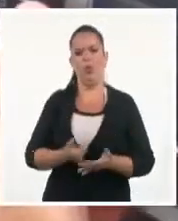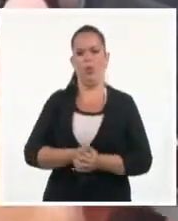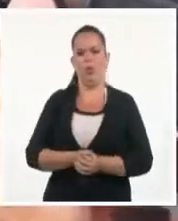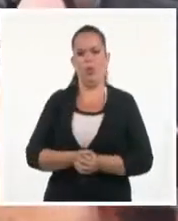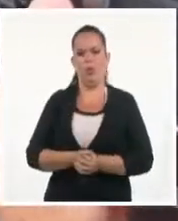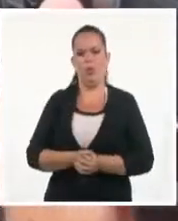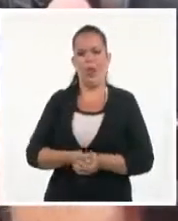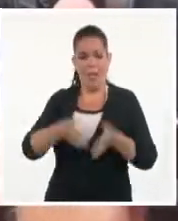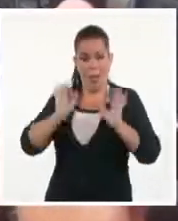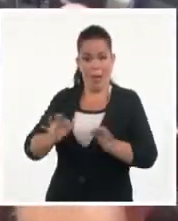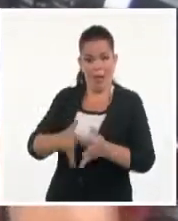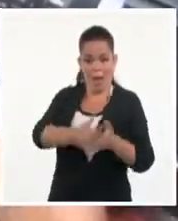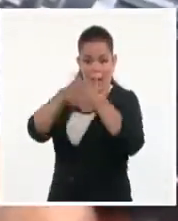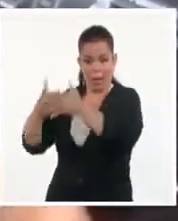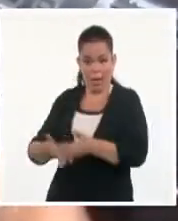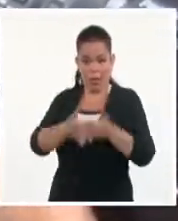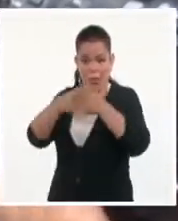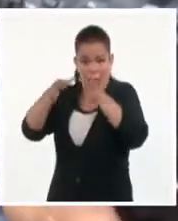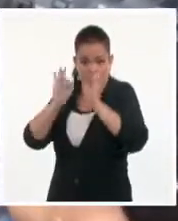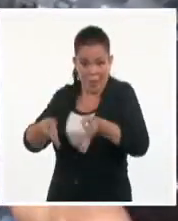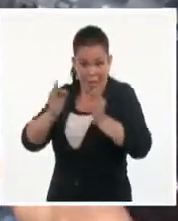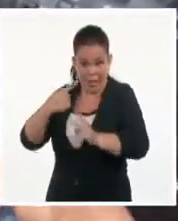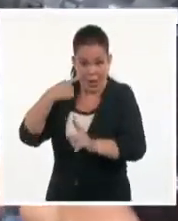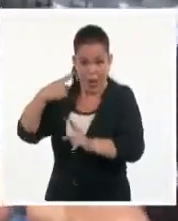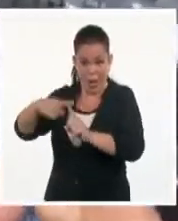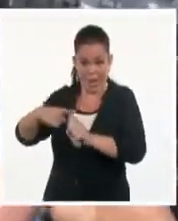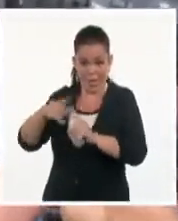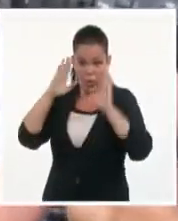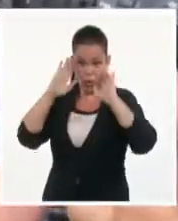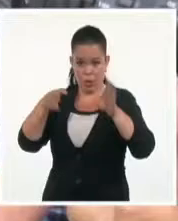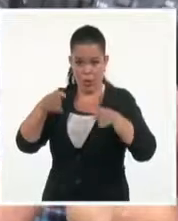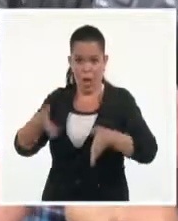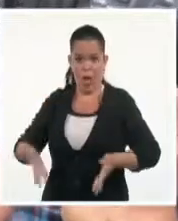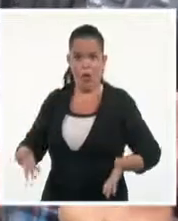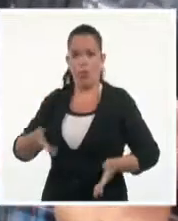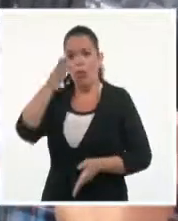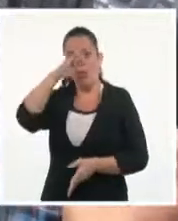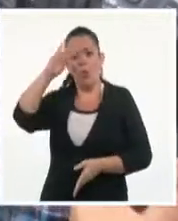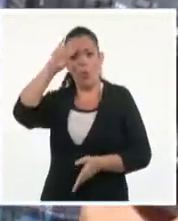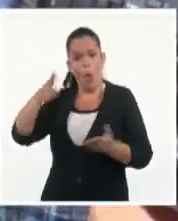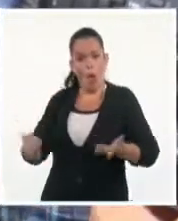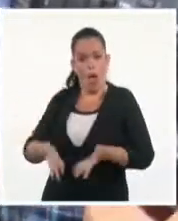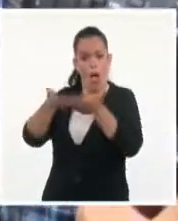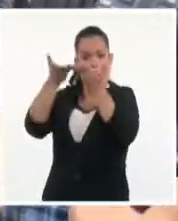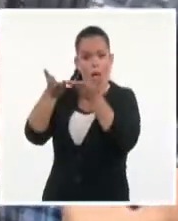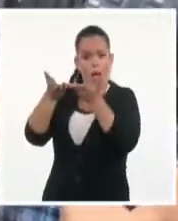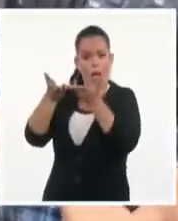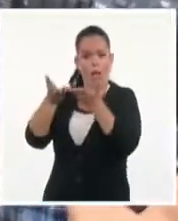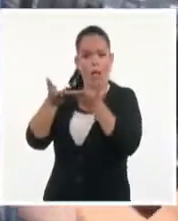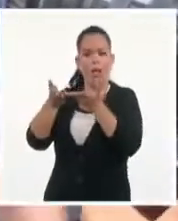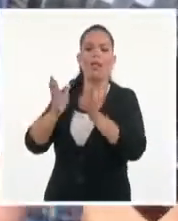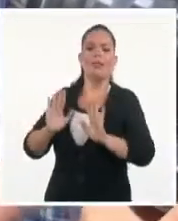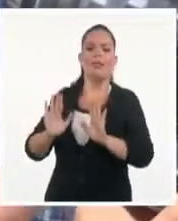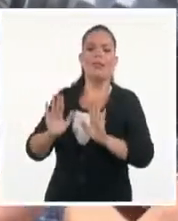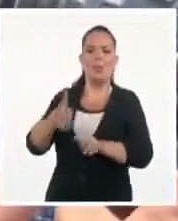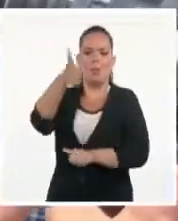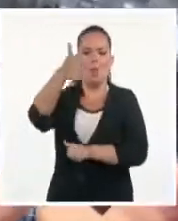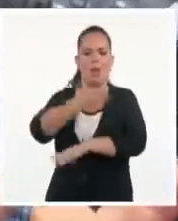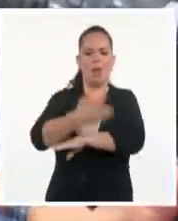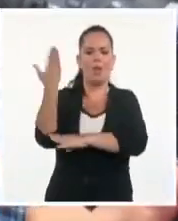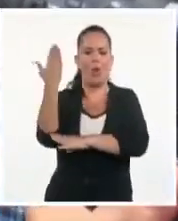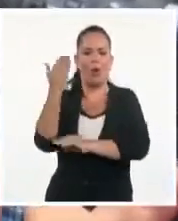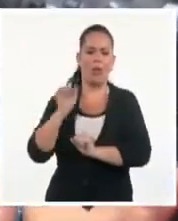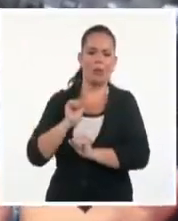levanta el bloqueo primero, lo vamos a ver cómo tocamos. No me estés diciendo que es el gobierno ineficiente, el gobierno brutal